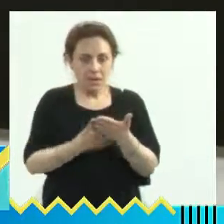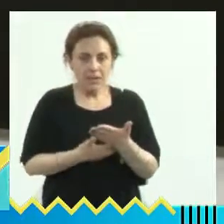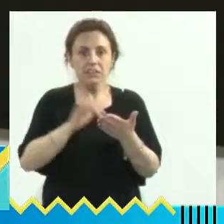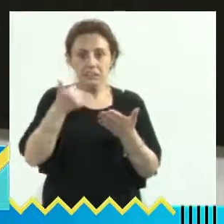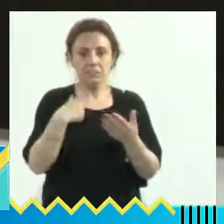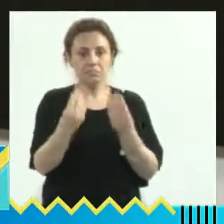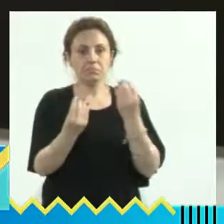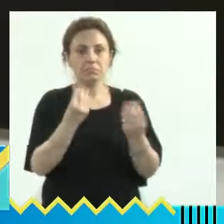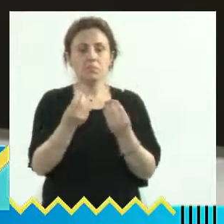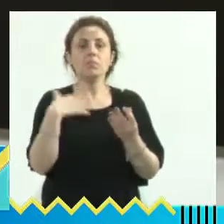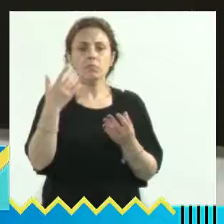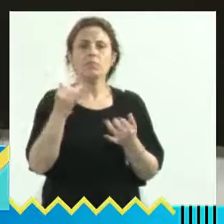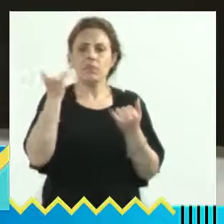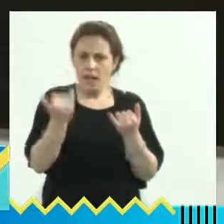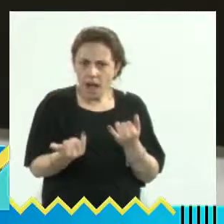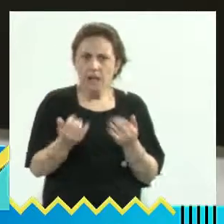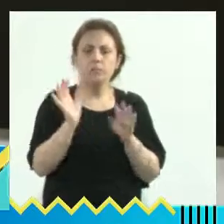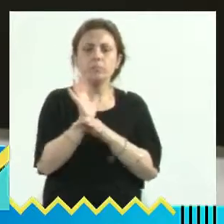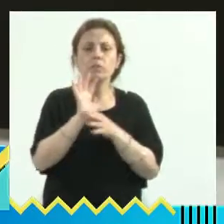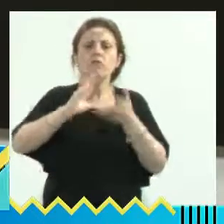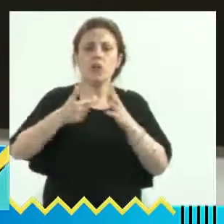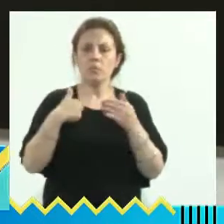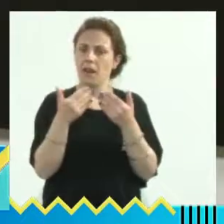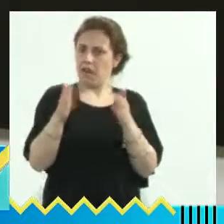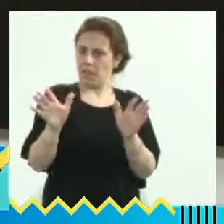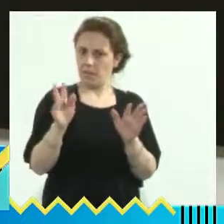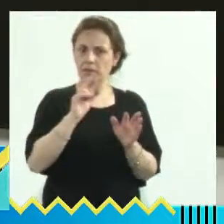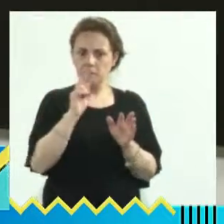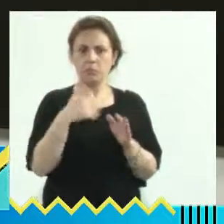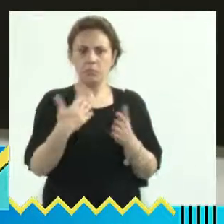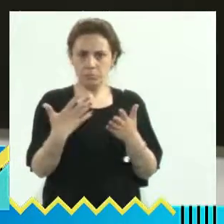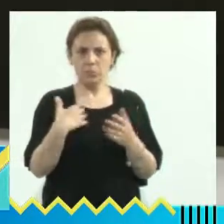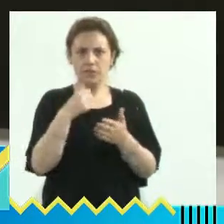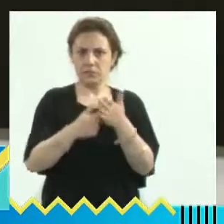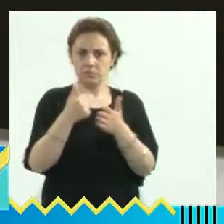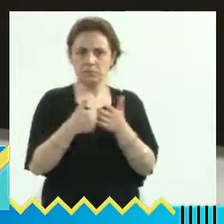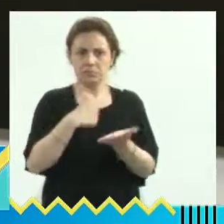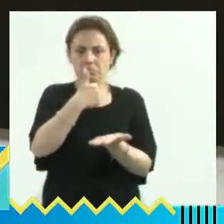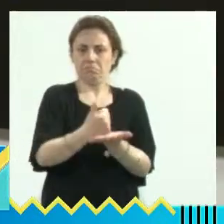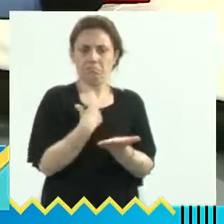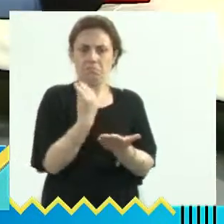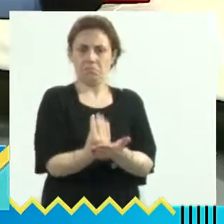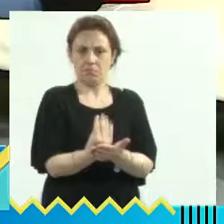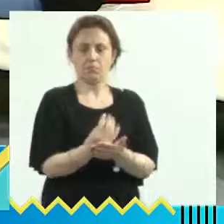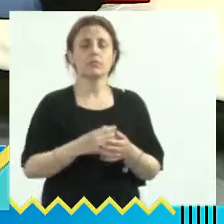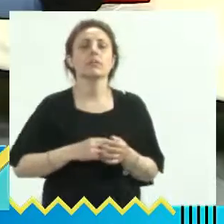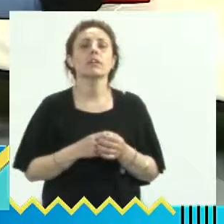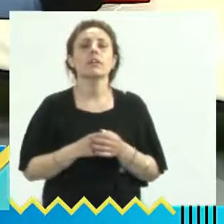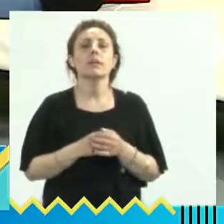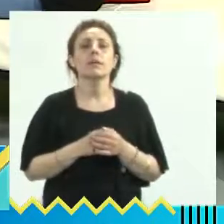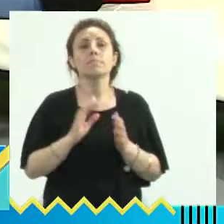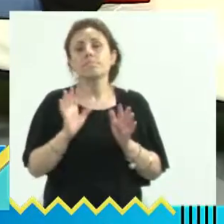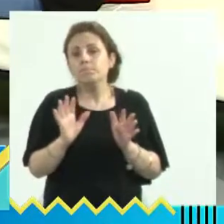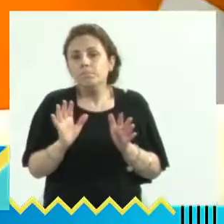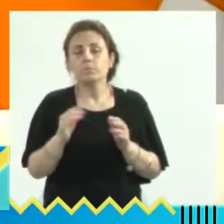del ejercicio, ¿no? Si hay una cierta libertad también en ese ejercicio del lugar, ¿no? Del cargo. Mira, la verdad que es como cada